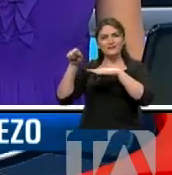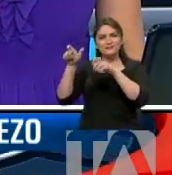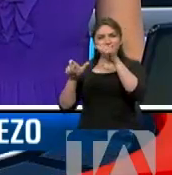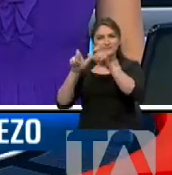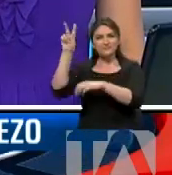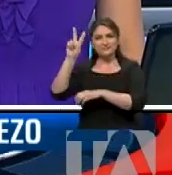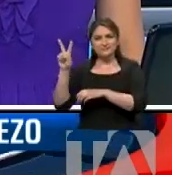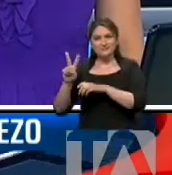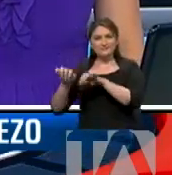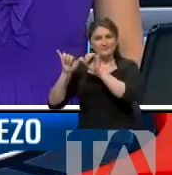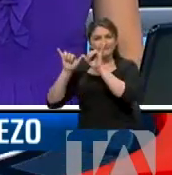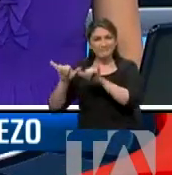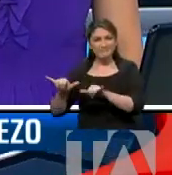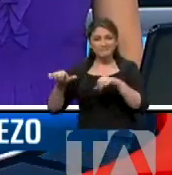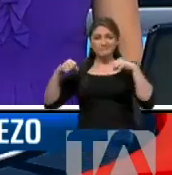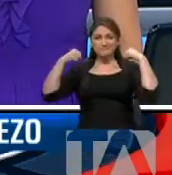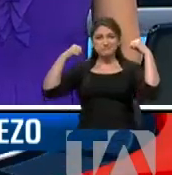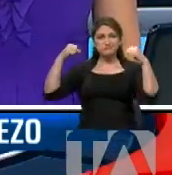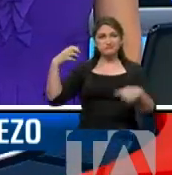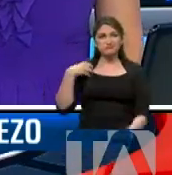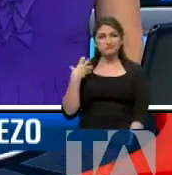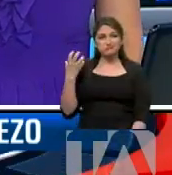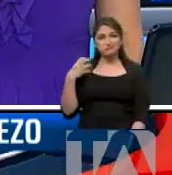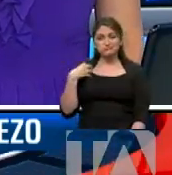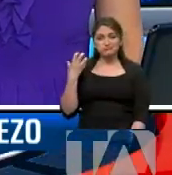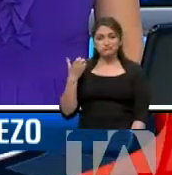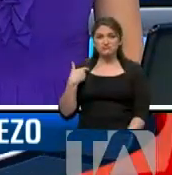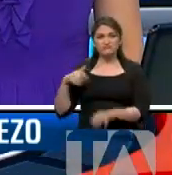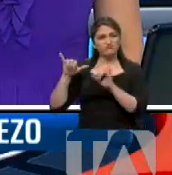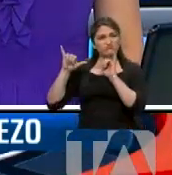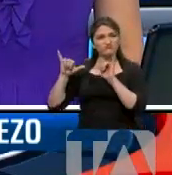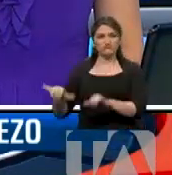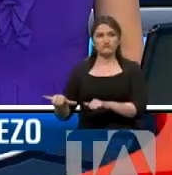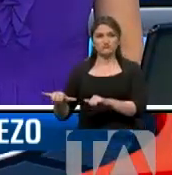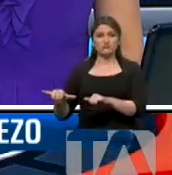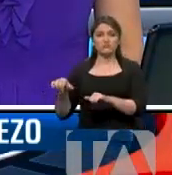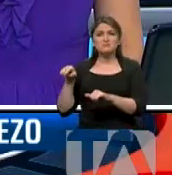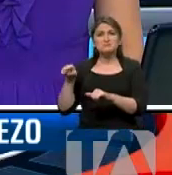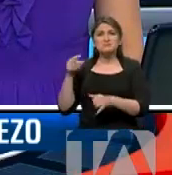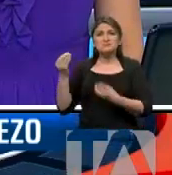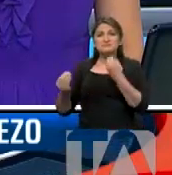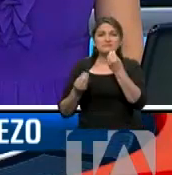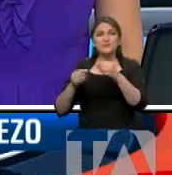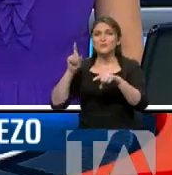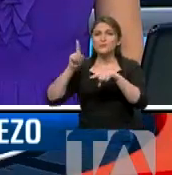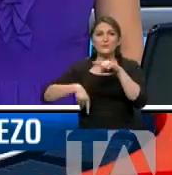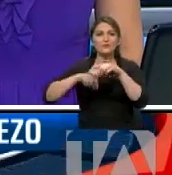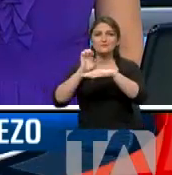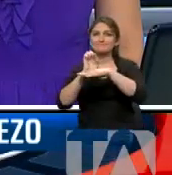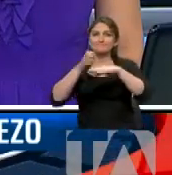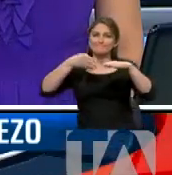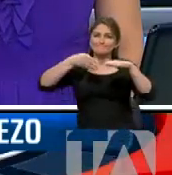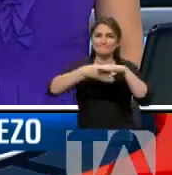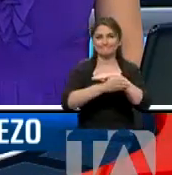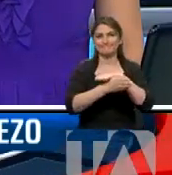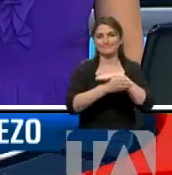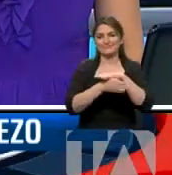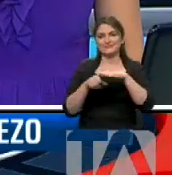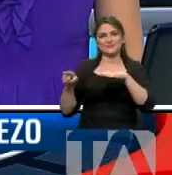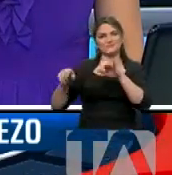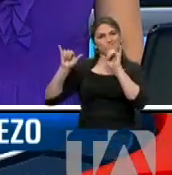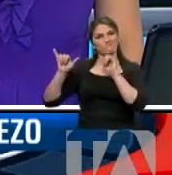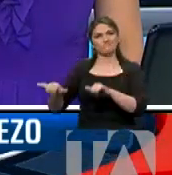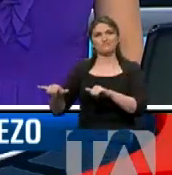de los venezolanos que permanecen estancados en territorio colombiano sin poder legalizar su ingreso al Ecuador. Hola,